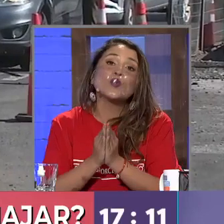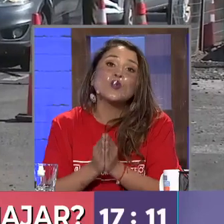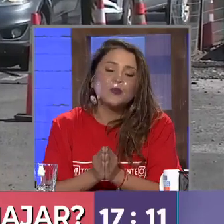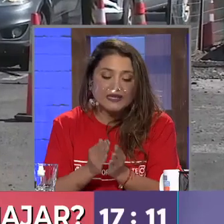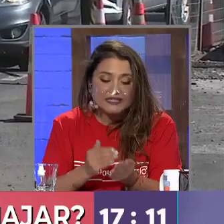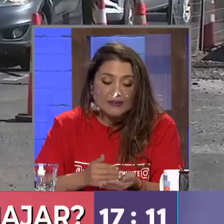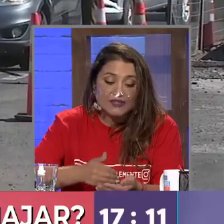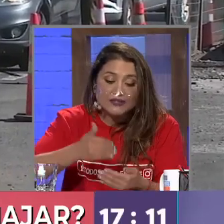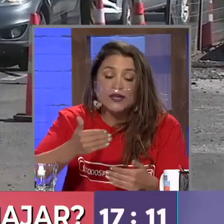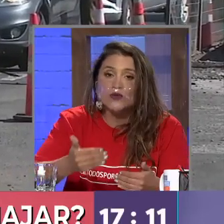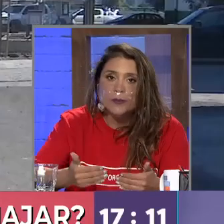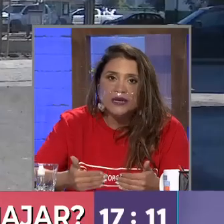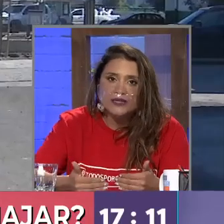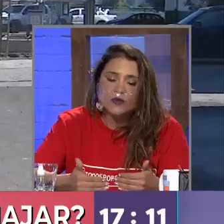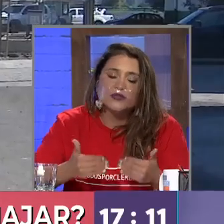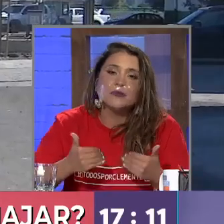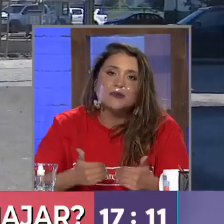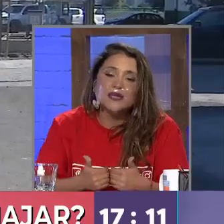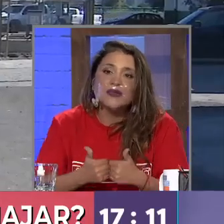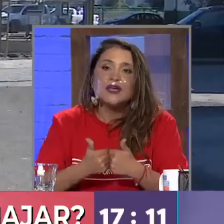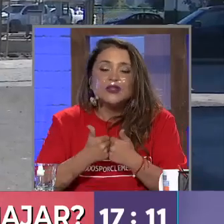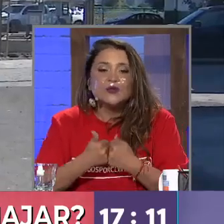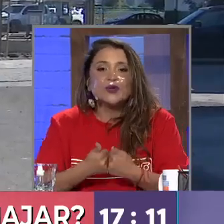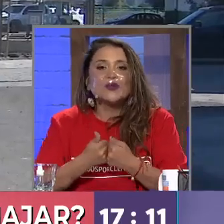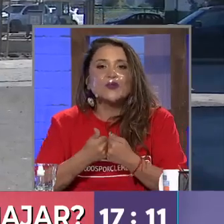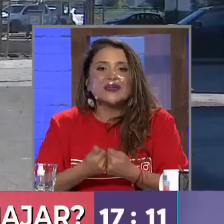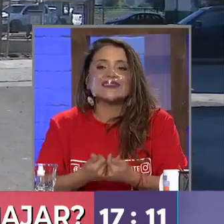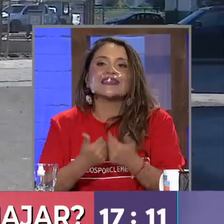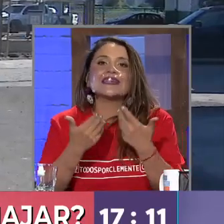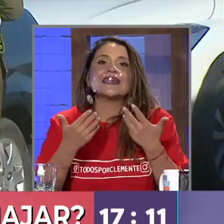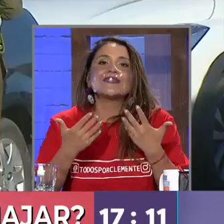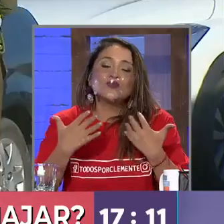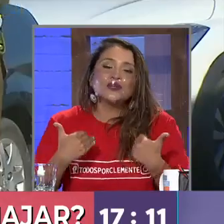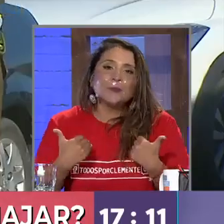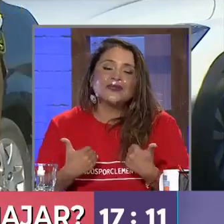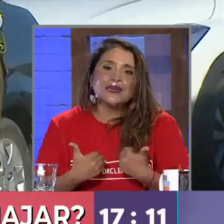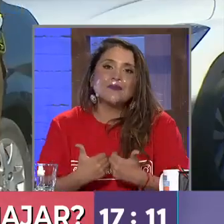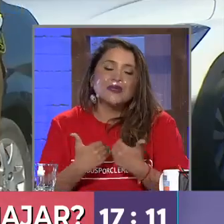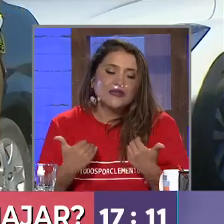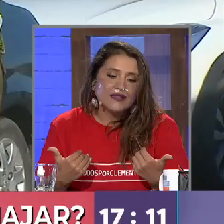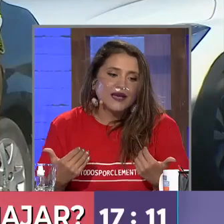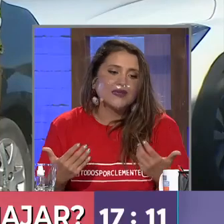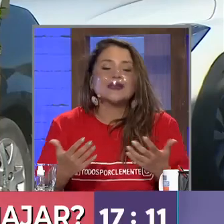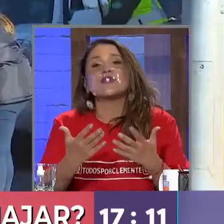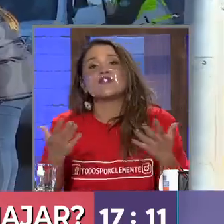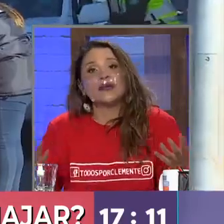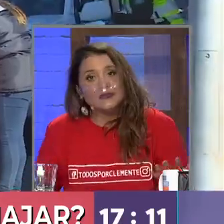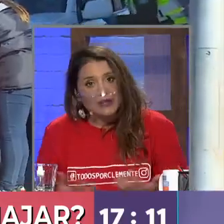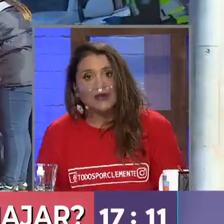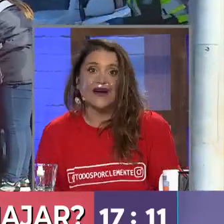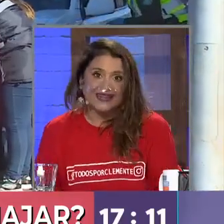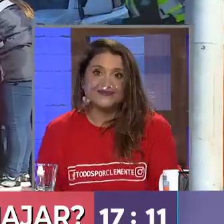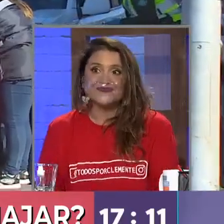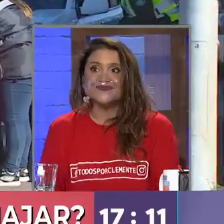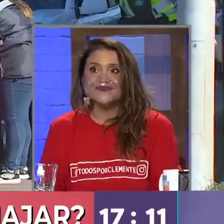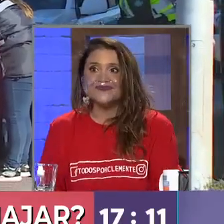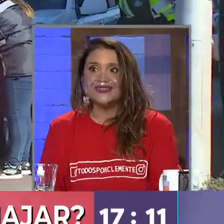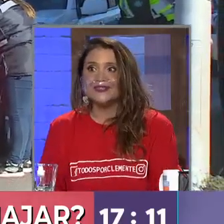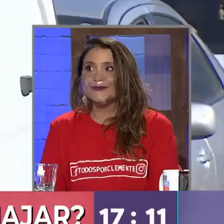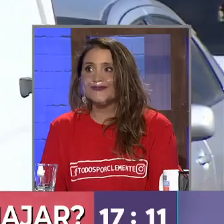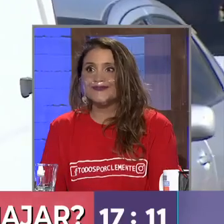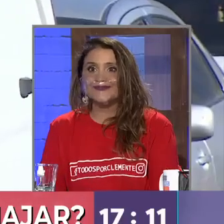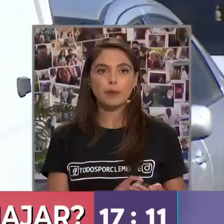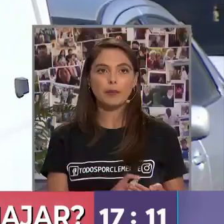se preocupe, que si vamos a asistir a algún espectáculo también de uno preocuparse, de uno respetar las medidas y que los demás también lo hagan.